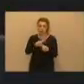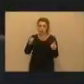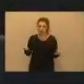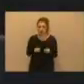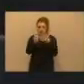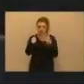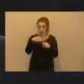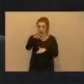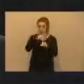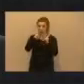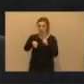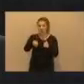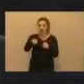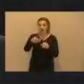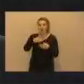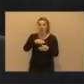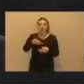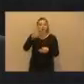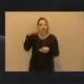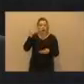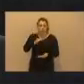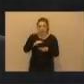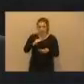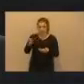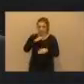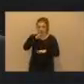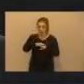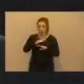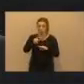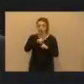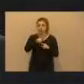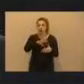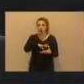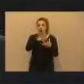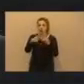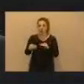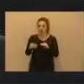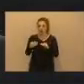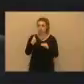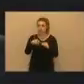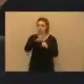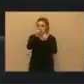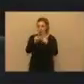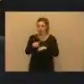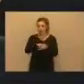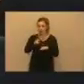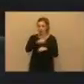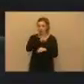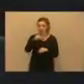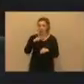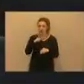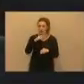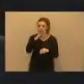principios de igualdad, mérito y capacidad, sin que sea necesariamente de aplicación el modelo de bases y órganos de selección independientes que sí